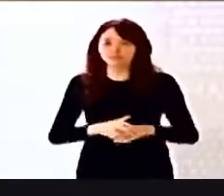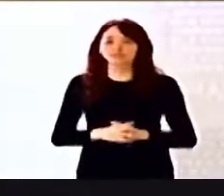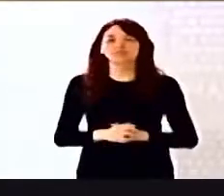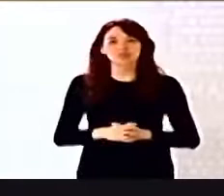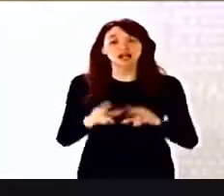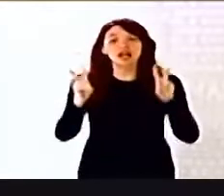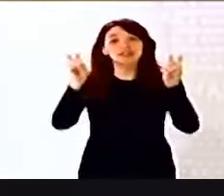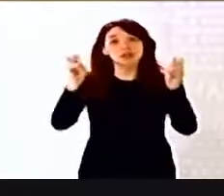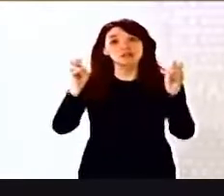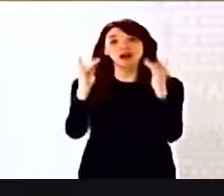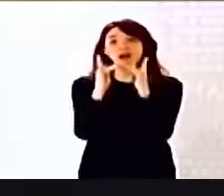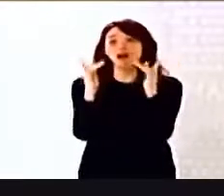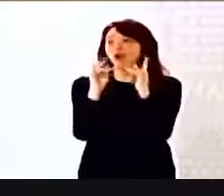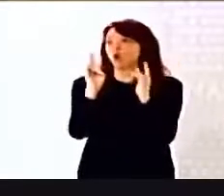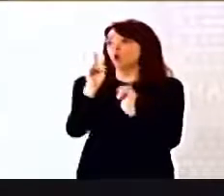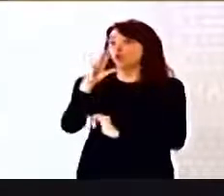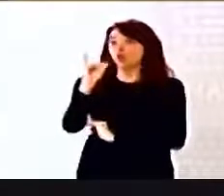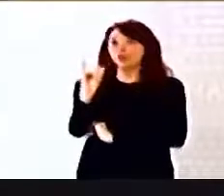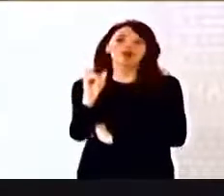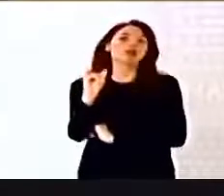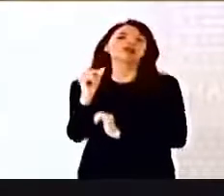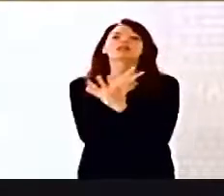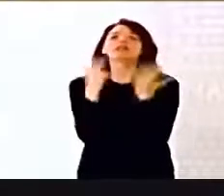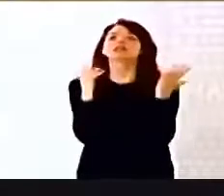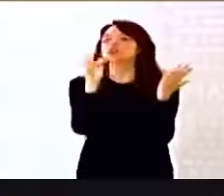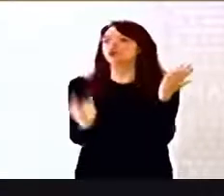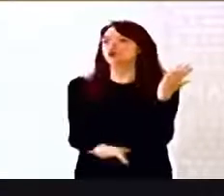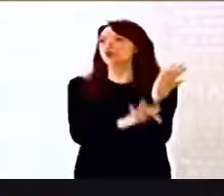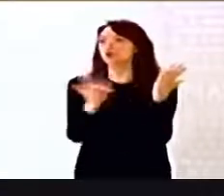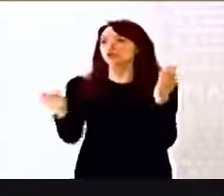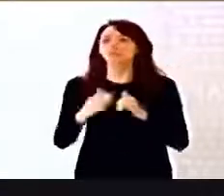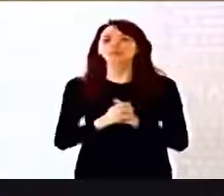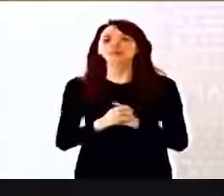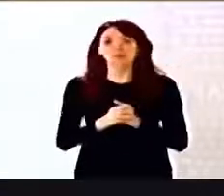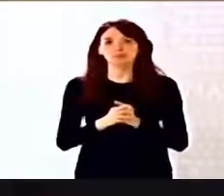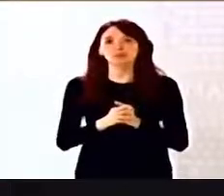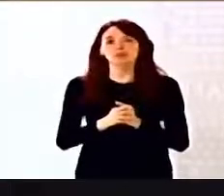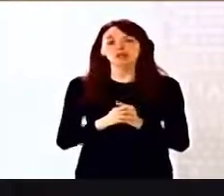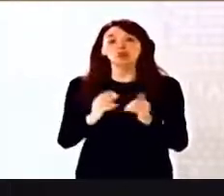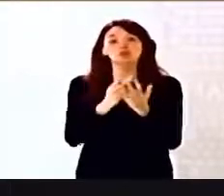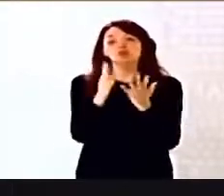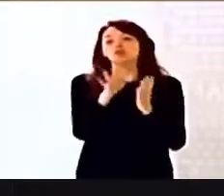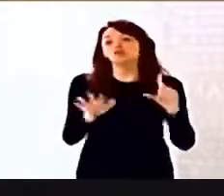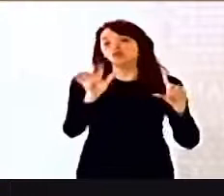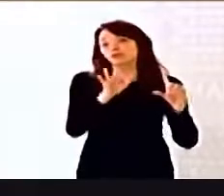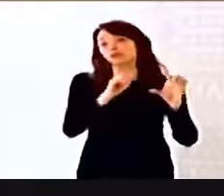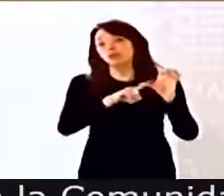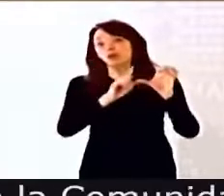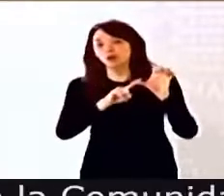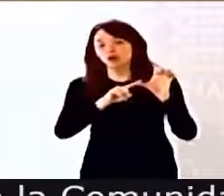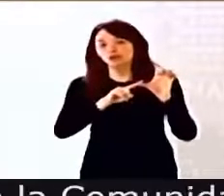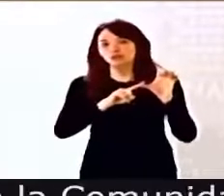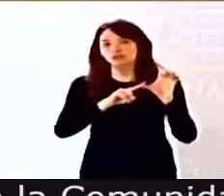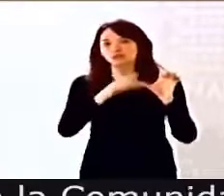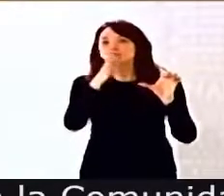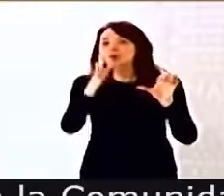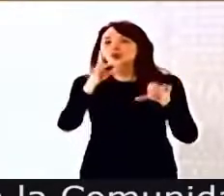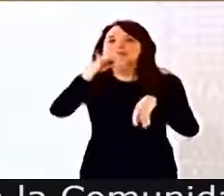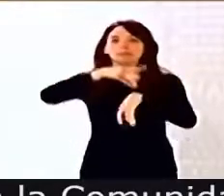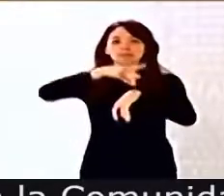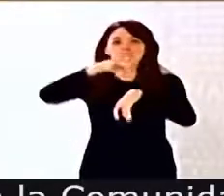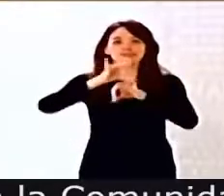tenemos 17 camas de UCI ocupadas en este momento en la totalidad de la comunidad autónoma por pacientes que son positivos